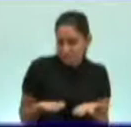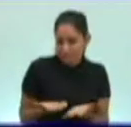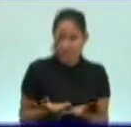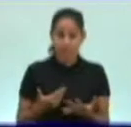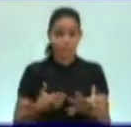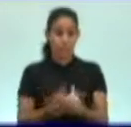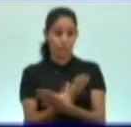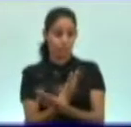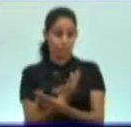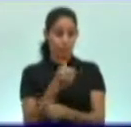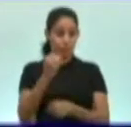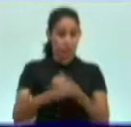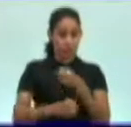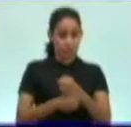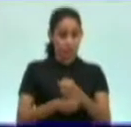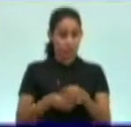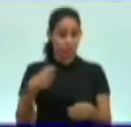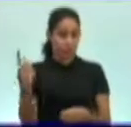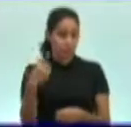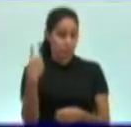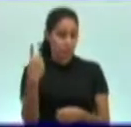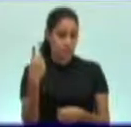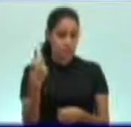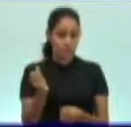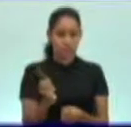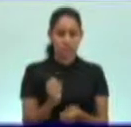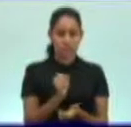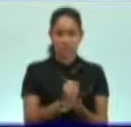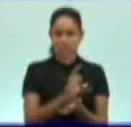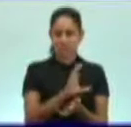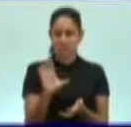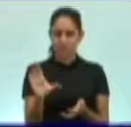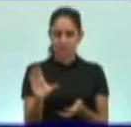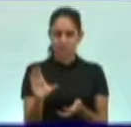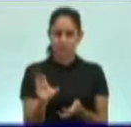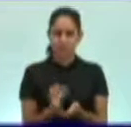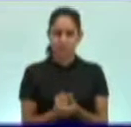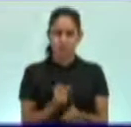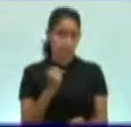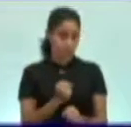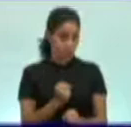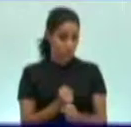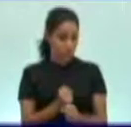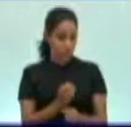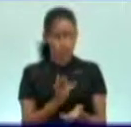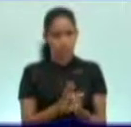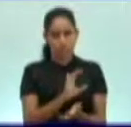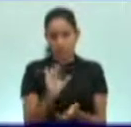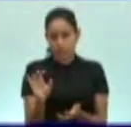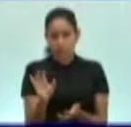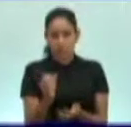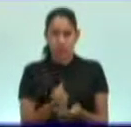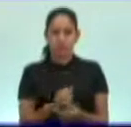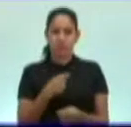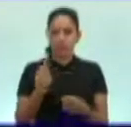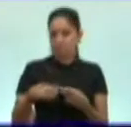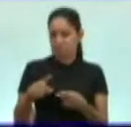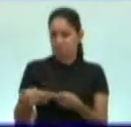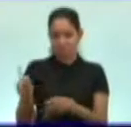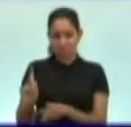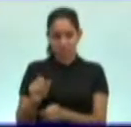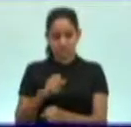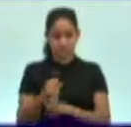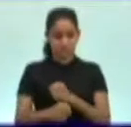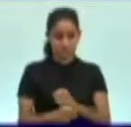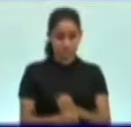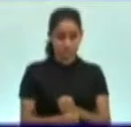símbolos nacionales en las instituciones educacionales y otros usos. Para ello, su